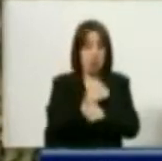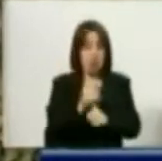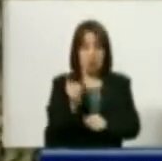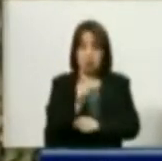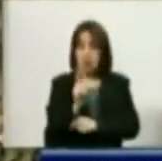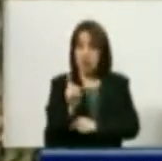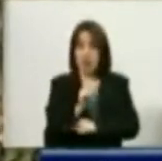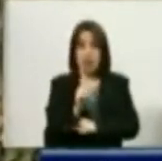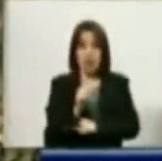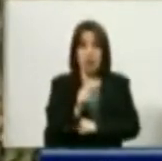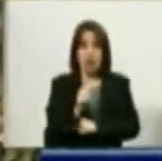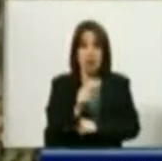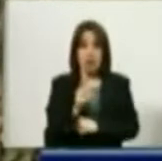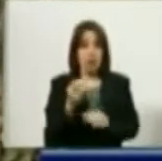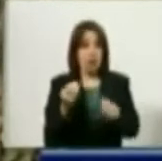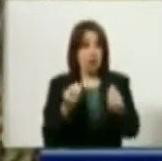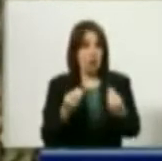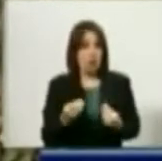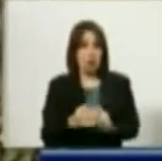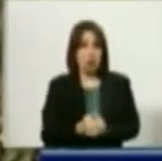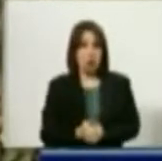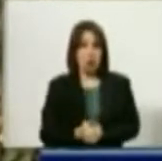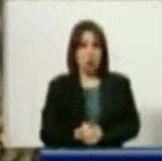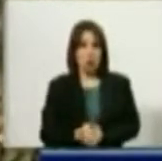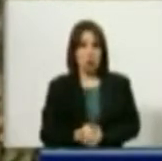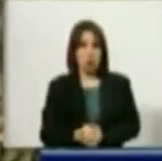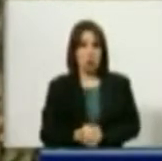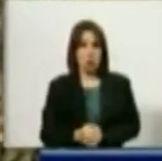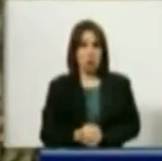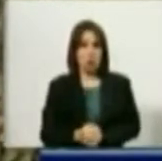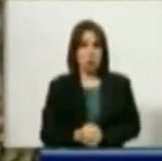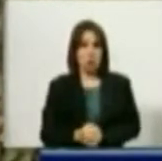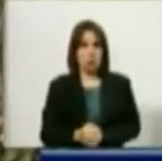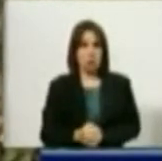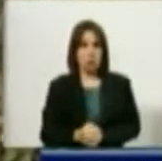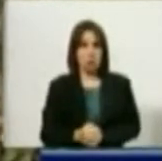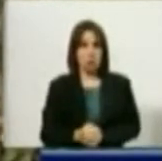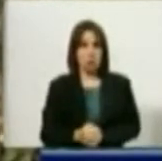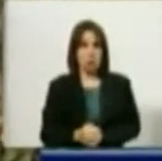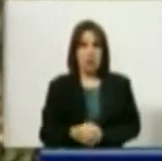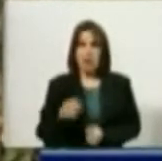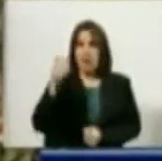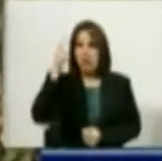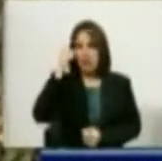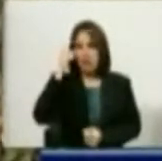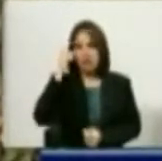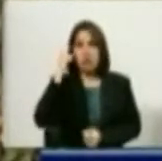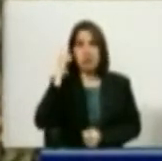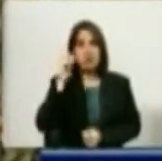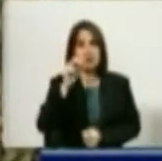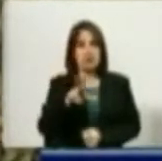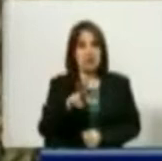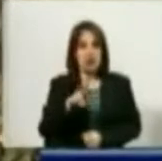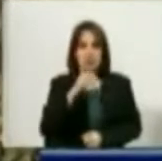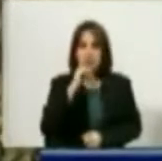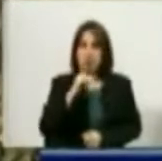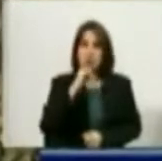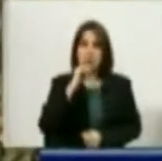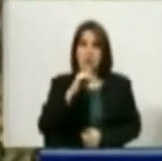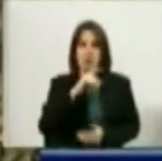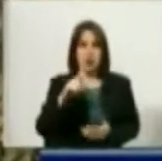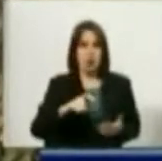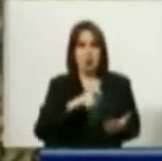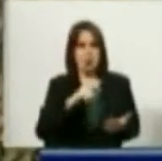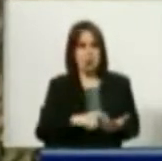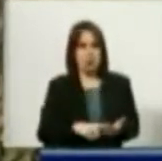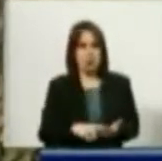mucha gente nos ayudó Pues a esconderlo porque el día tres esa persona nos dio la información que le iba Iban a